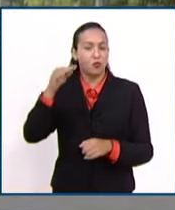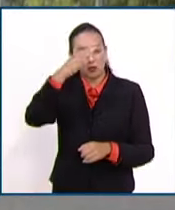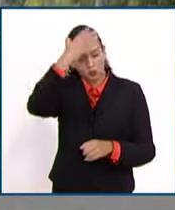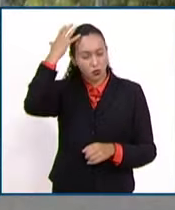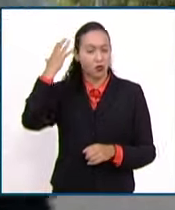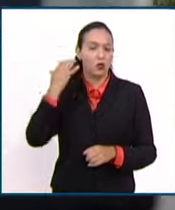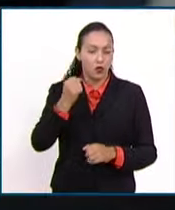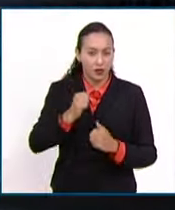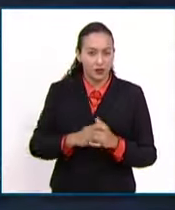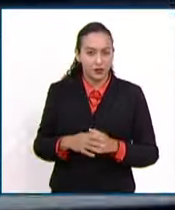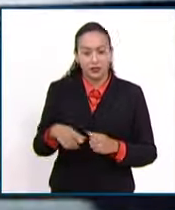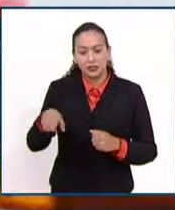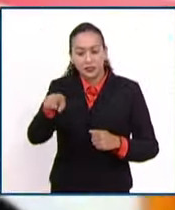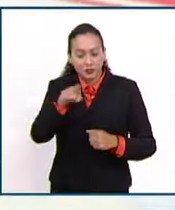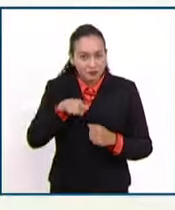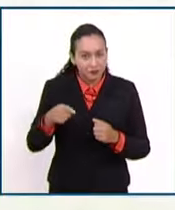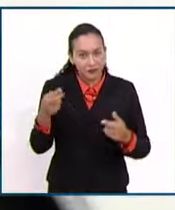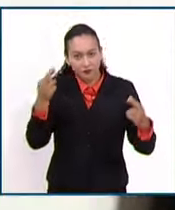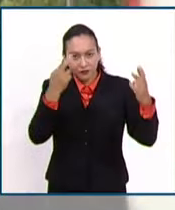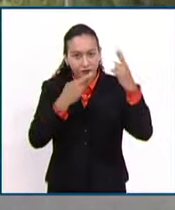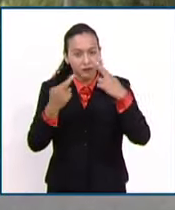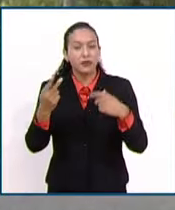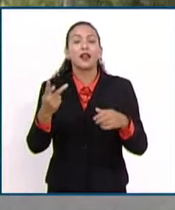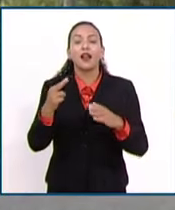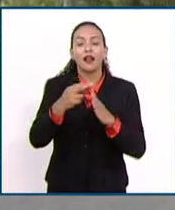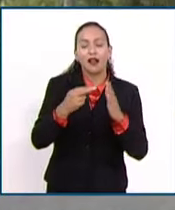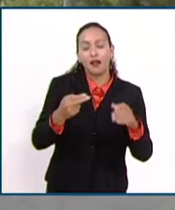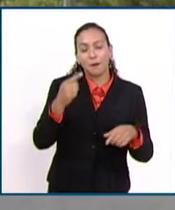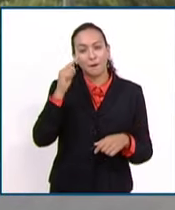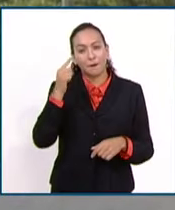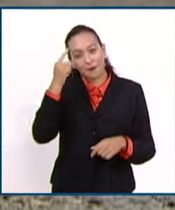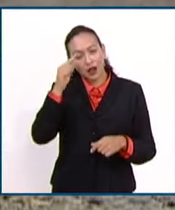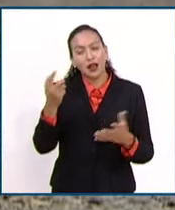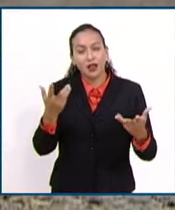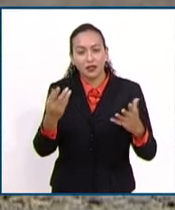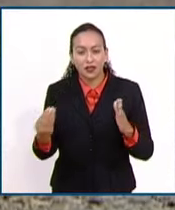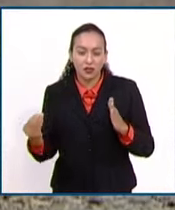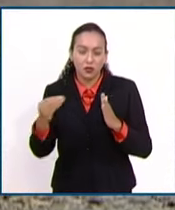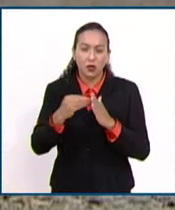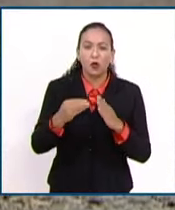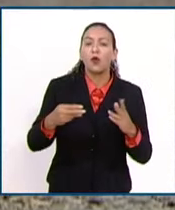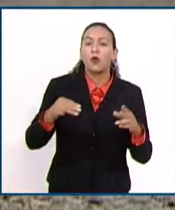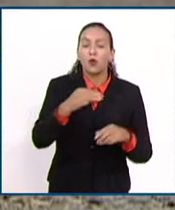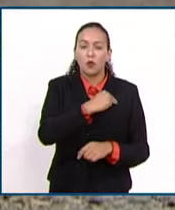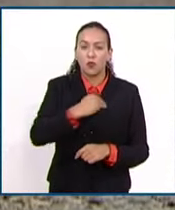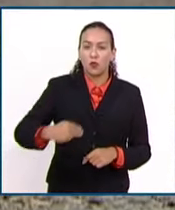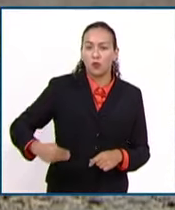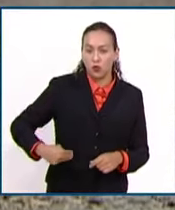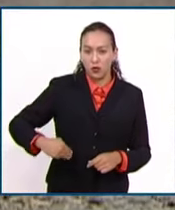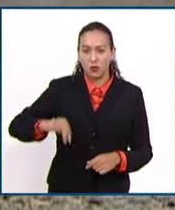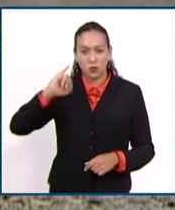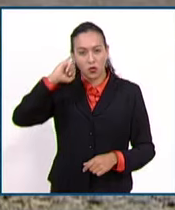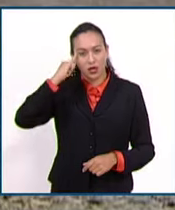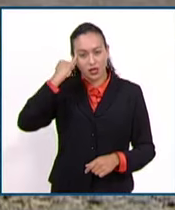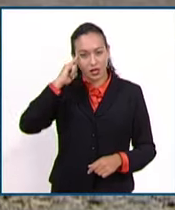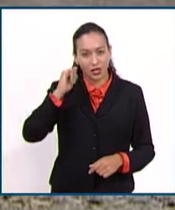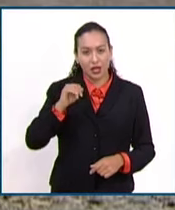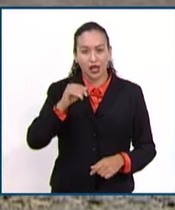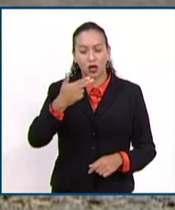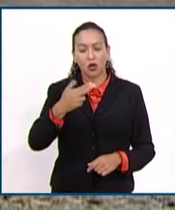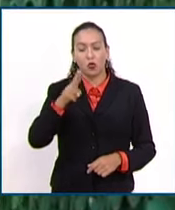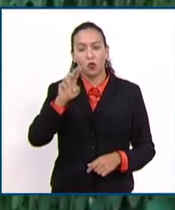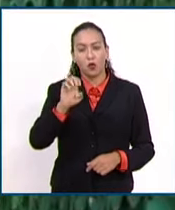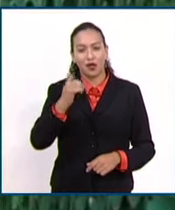el cumplimiento de las disposiciones transitorias del decreto por el que se creó el municipio indígena de Hueyapan, segregando barrios